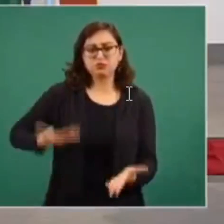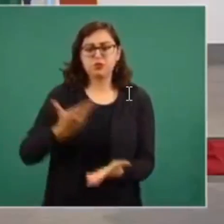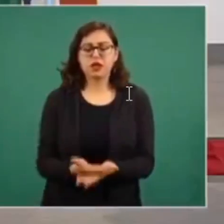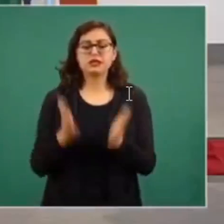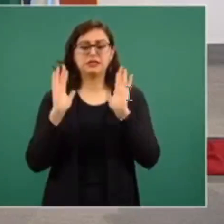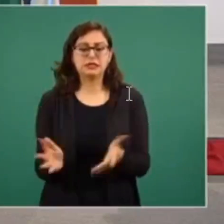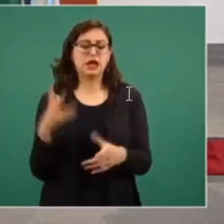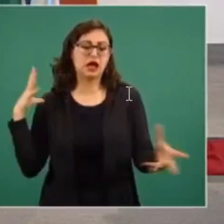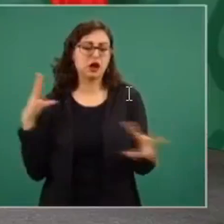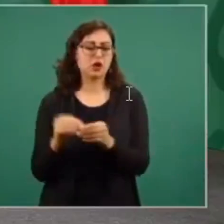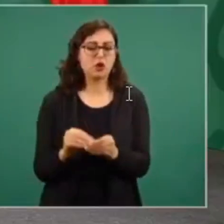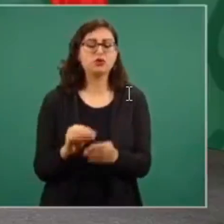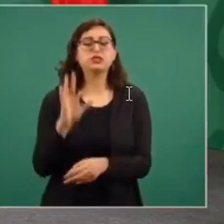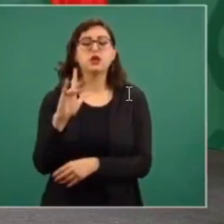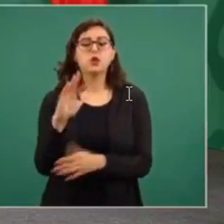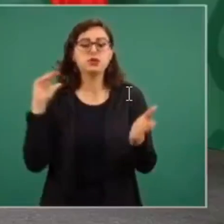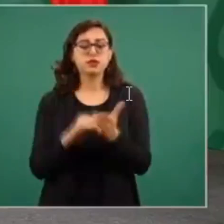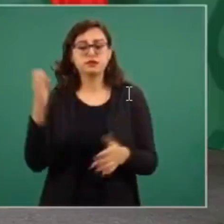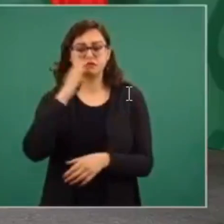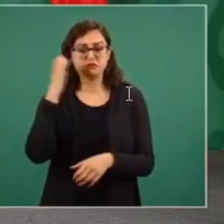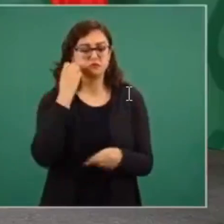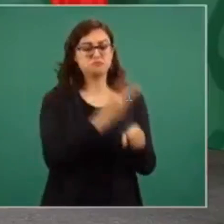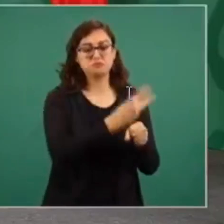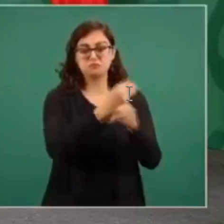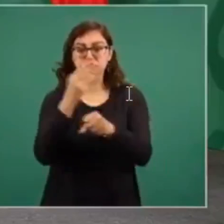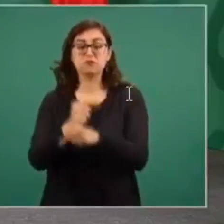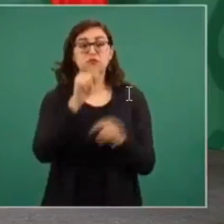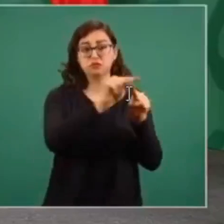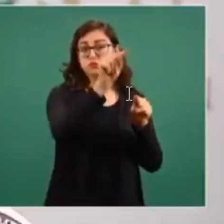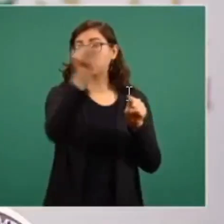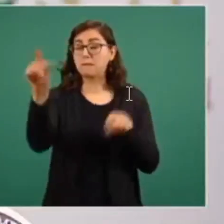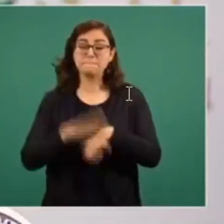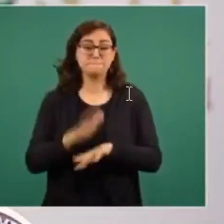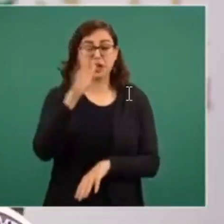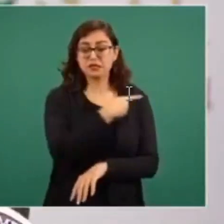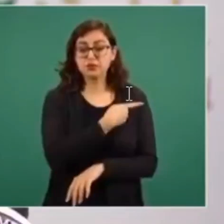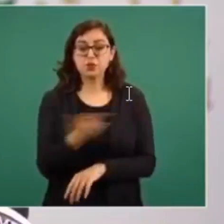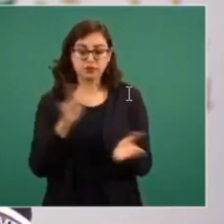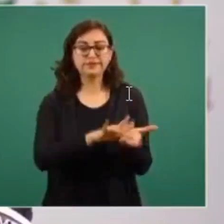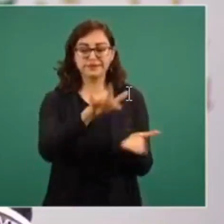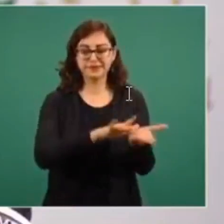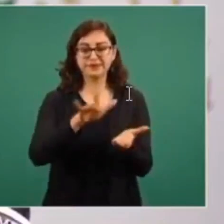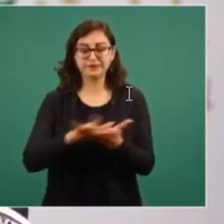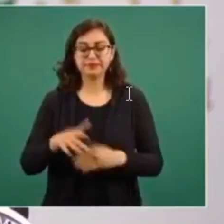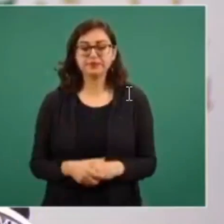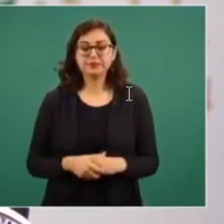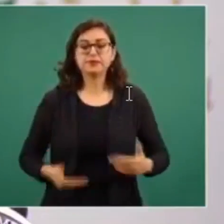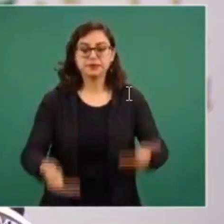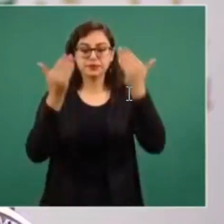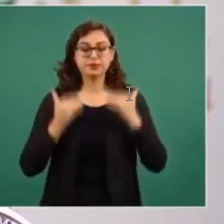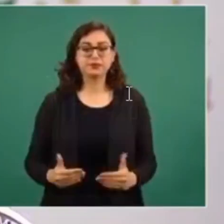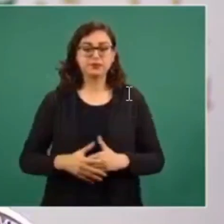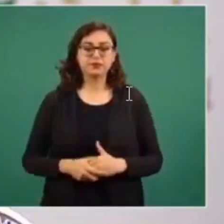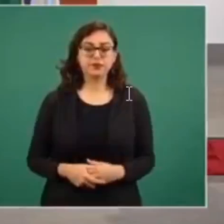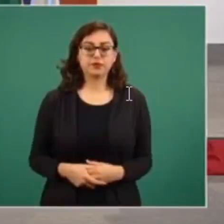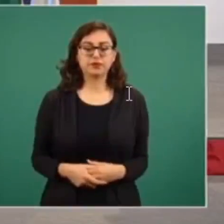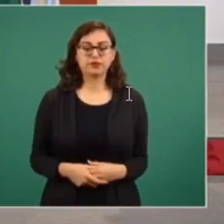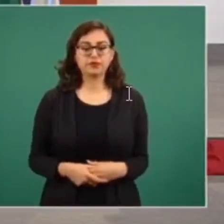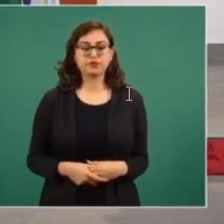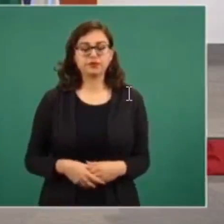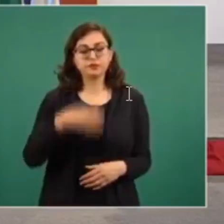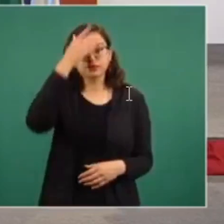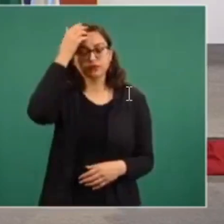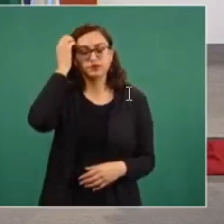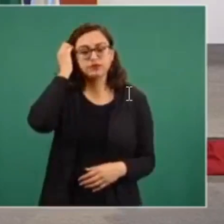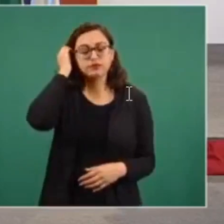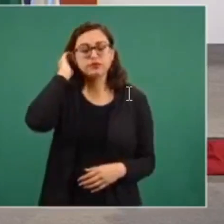mejorado a 50,000 escuelas en las zonas de mayor marginación en el país. Siguiente. ¿Qué aprendimos